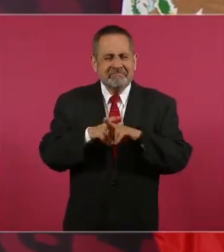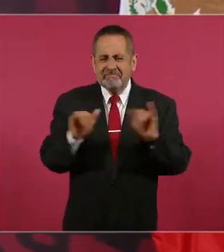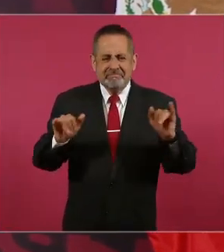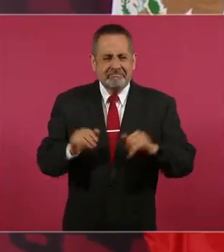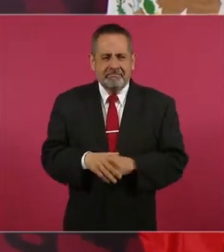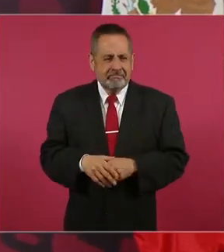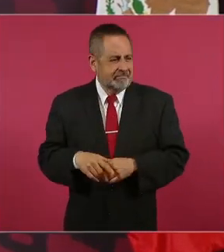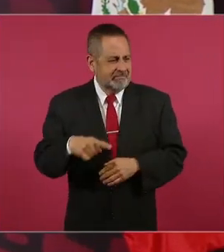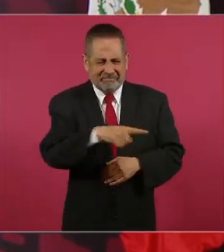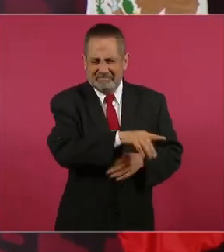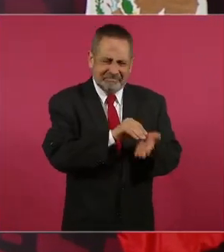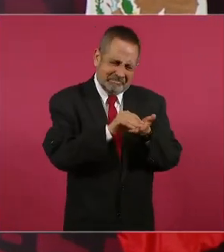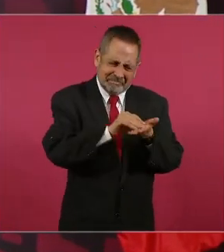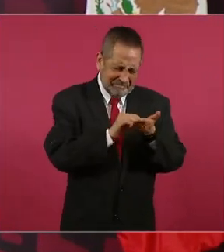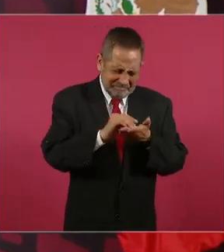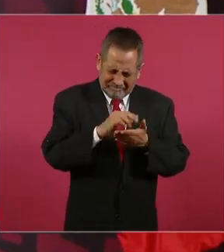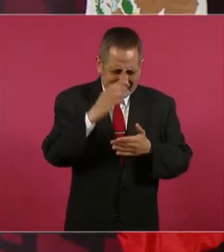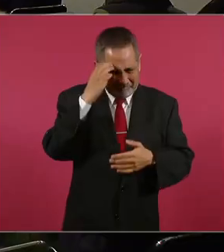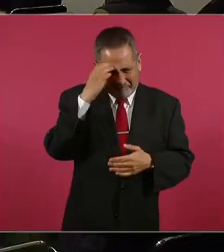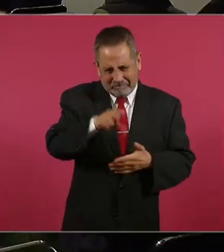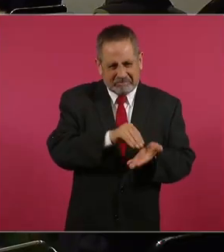vil calumnia.